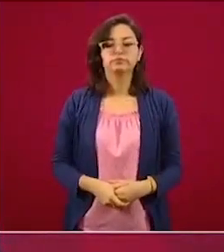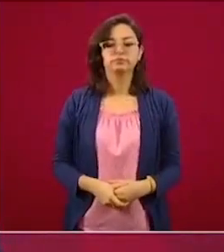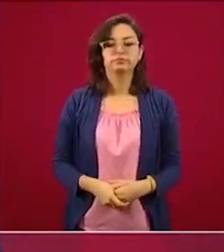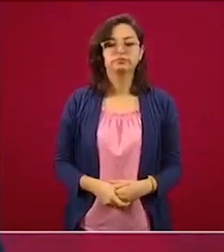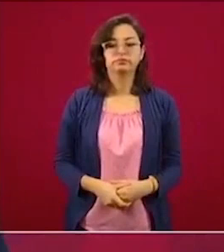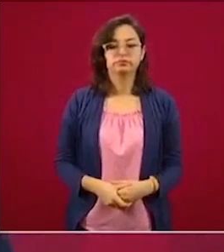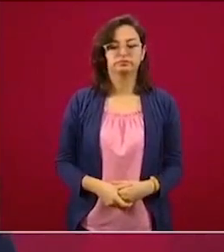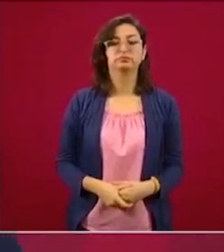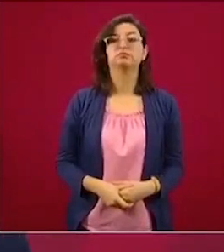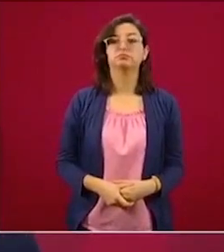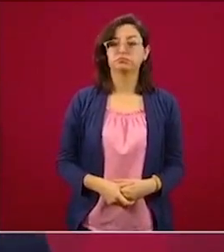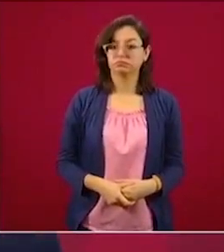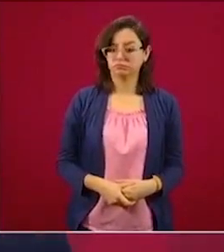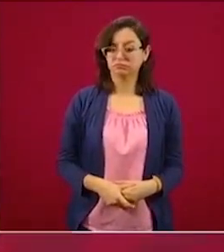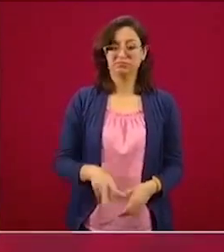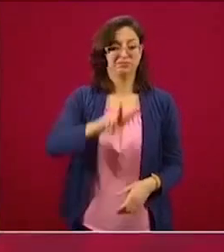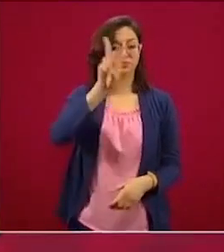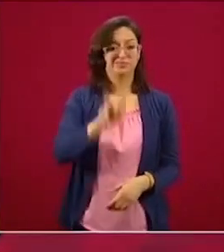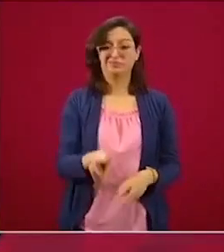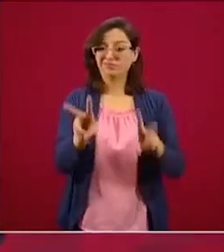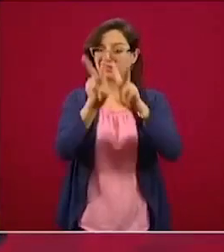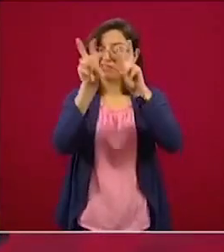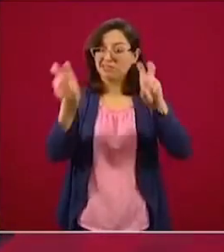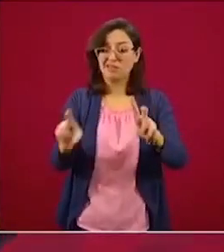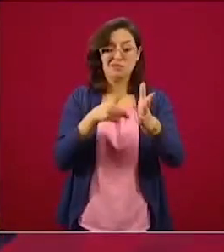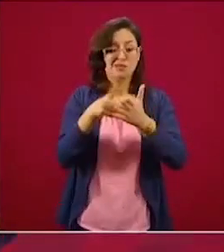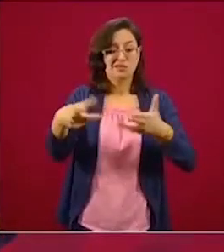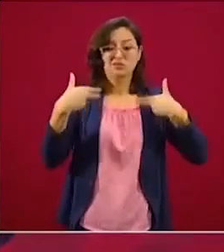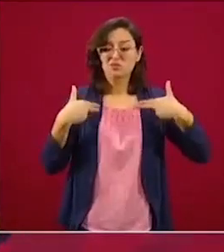se está trabajando mucho en ese sentido